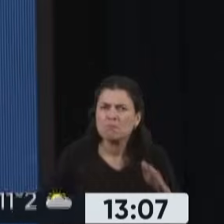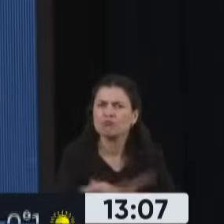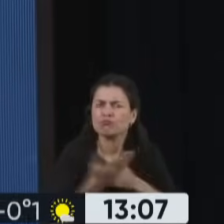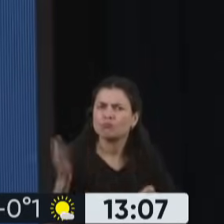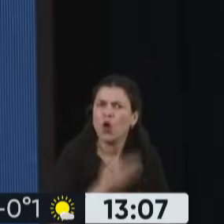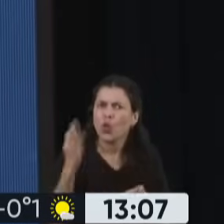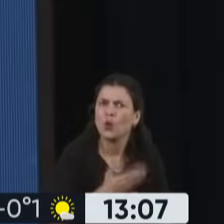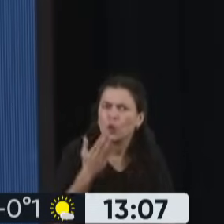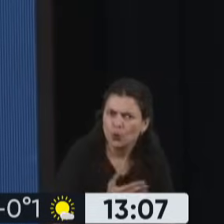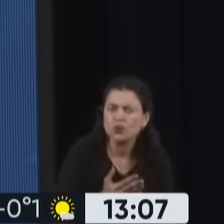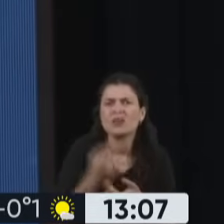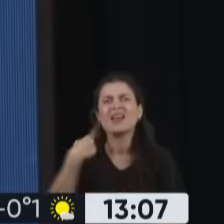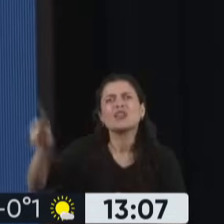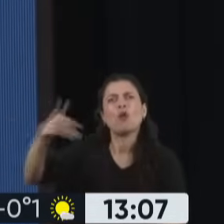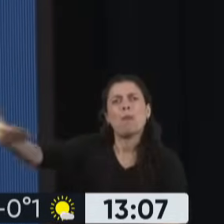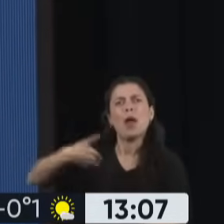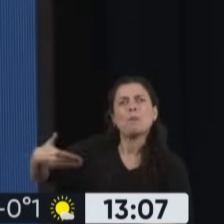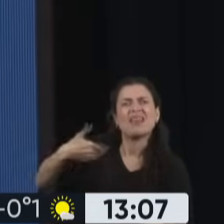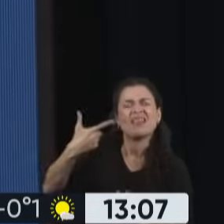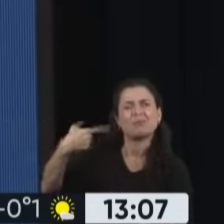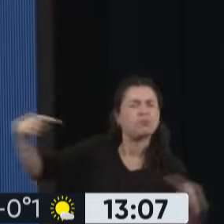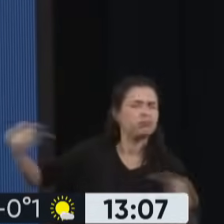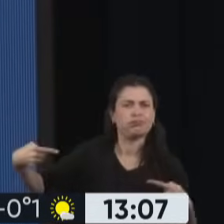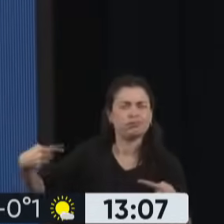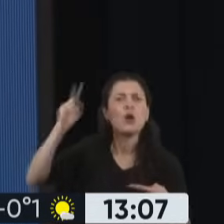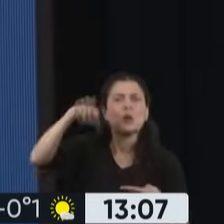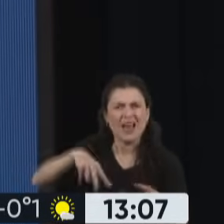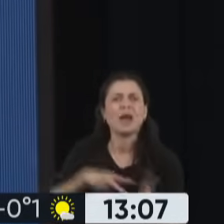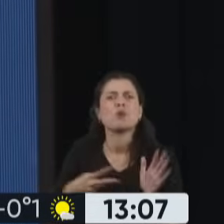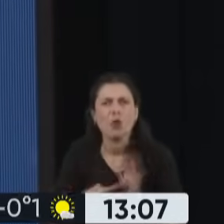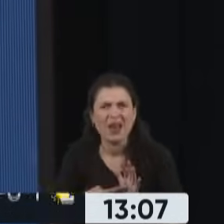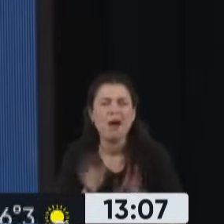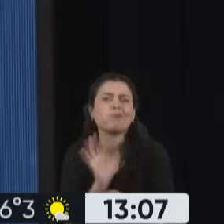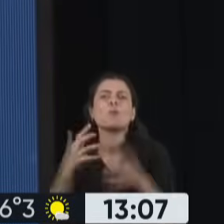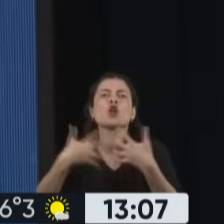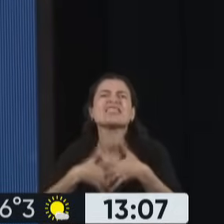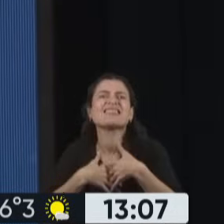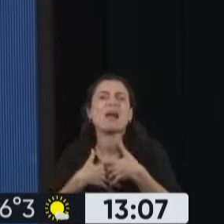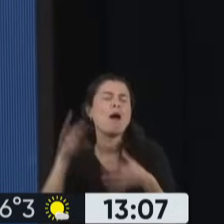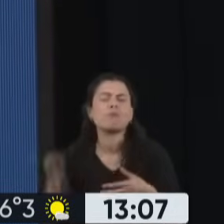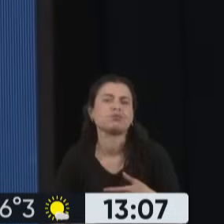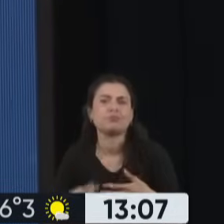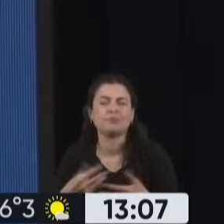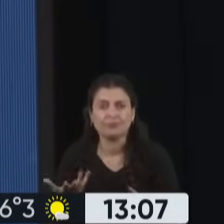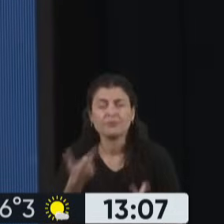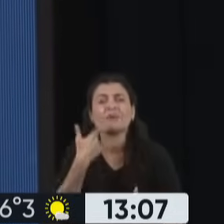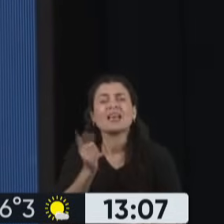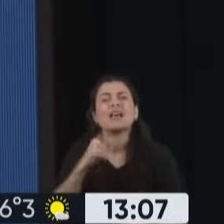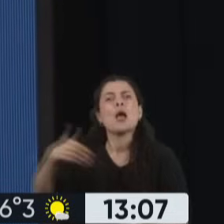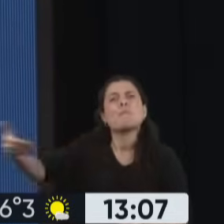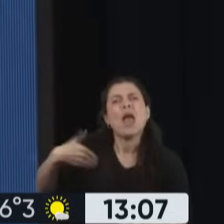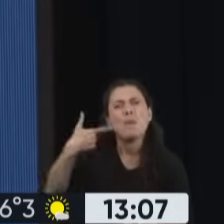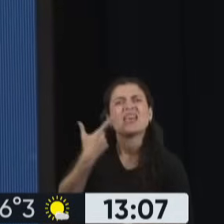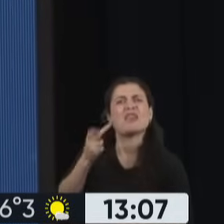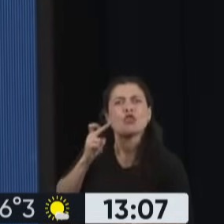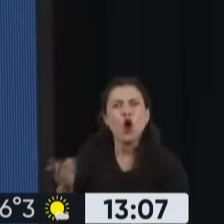la contracara es un exceso de oferta en el resto del sistema. O sea, el exceso de demanda de divisas implica un exceso de oferta de bonos,